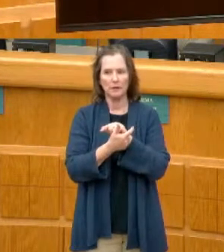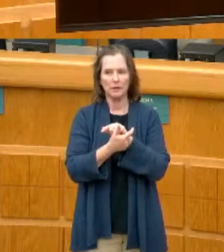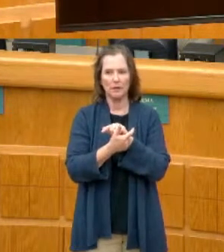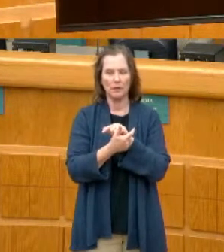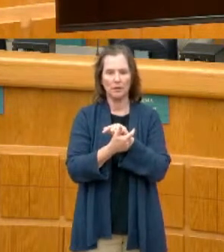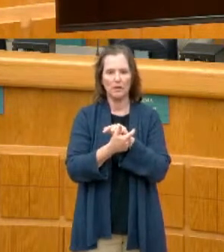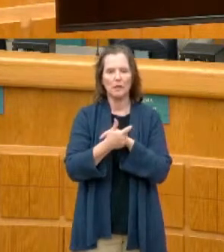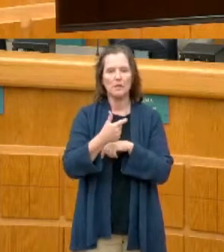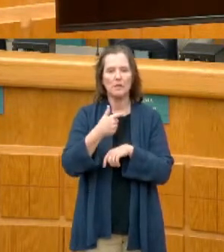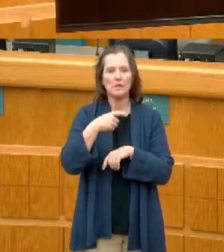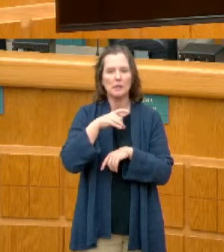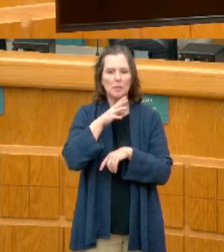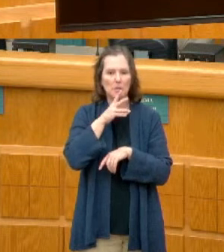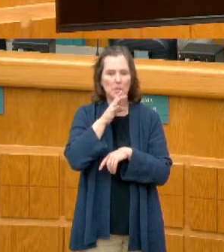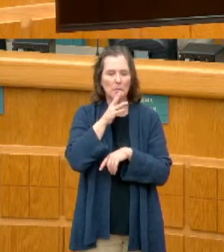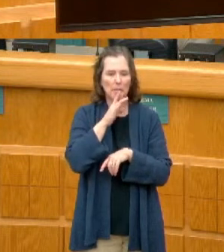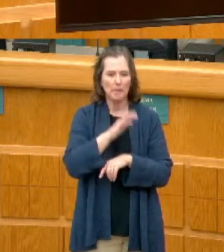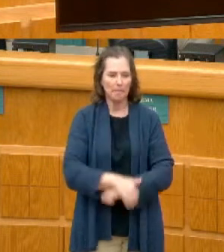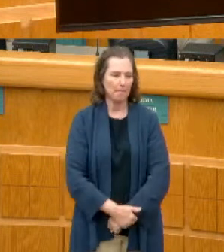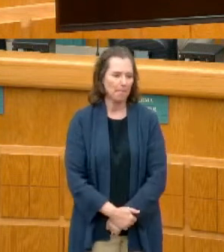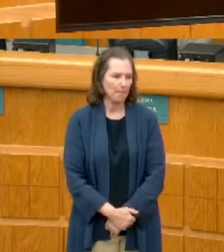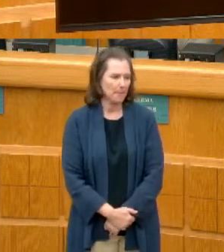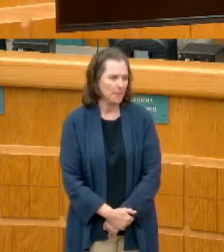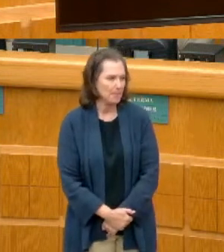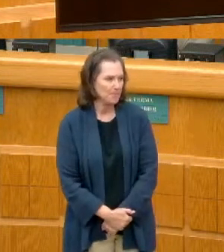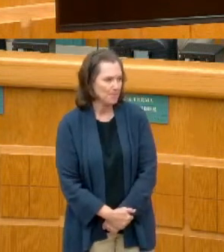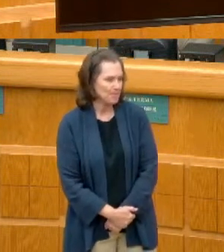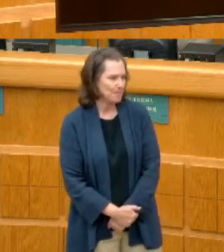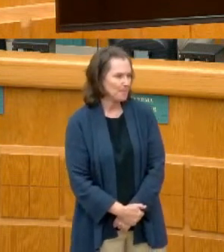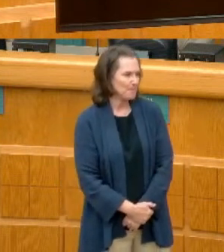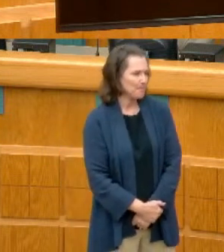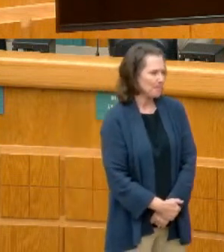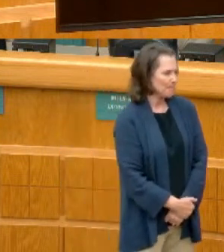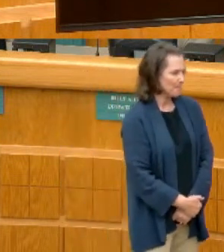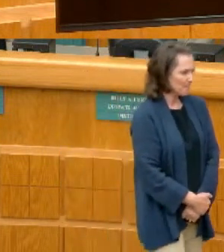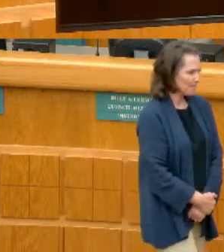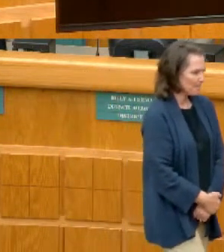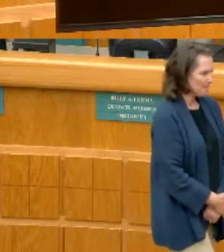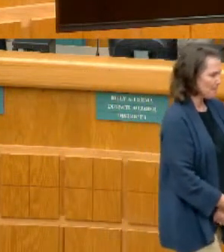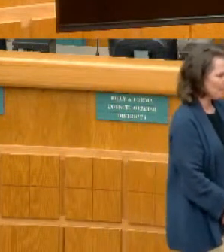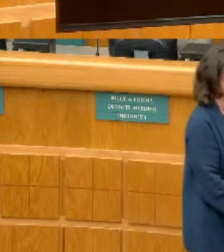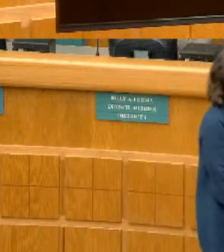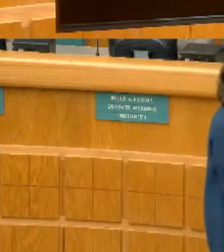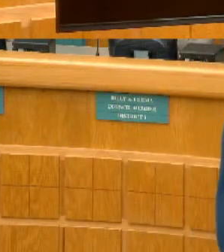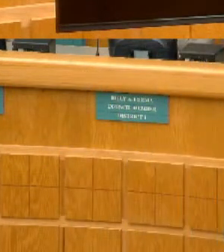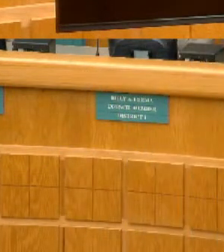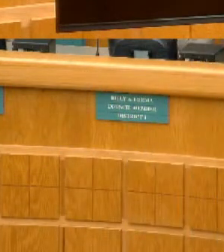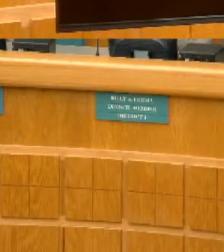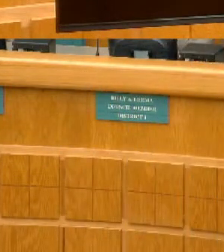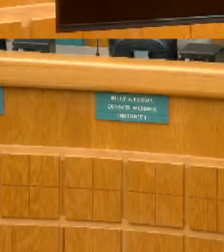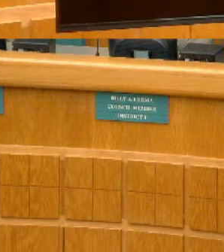de meses ya todo parecía estar mejor. Estamos lidiando con algo que se puede evitar, pero las personas que están